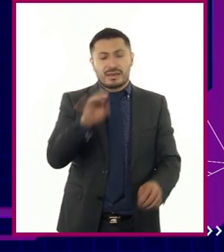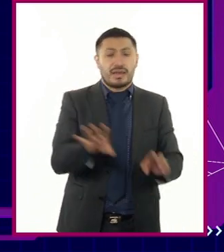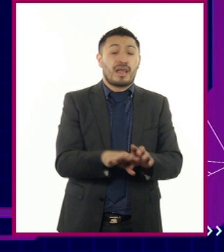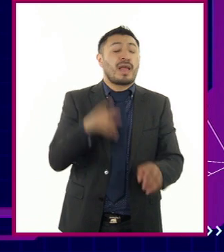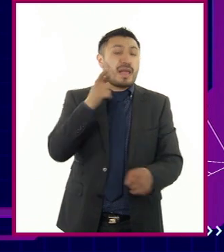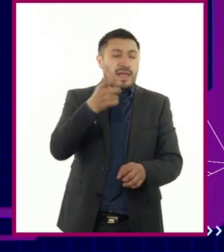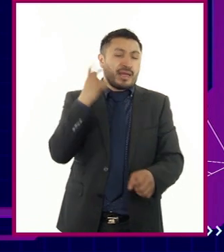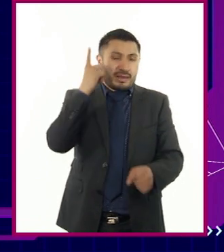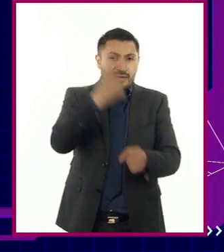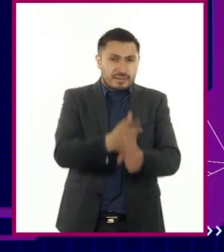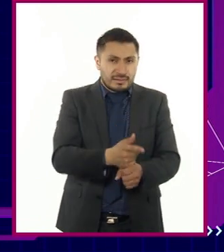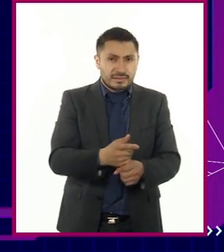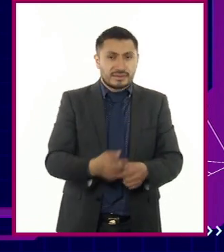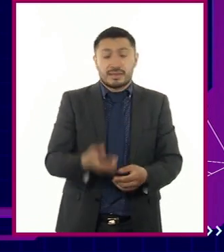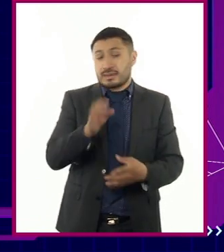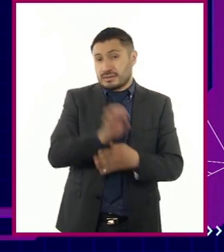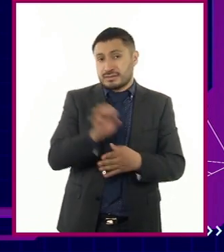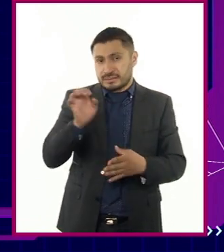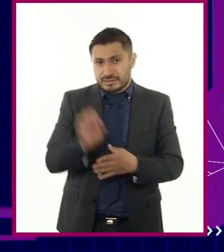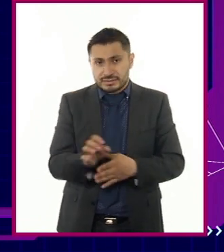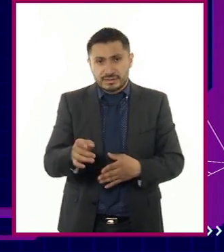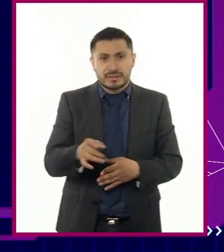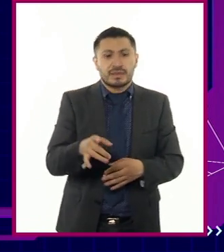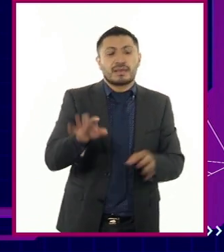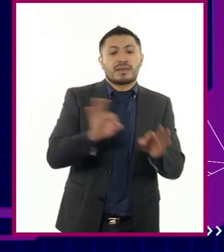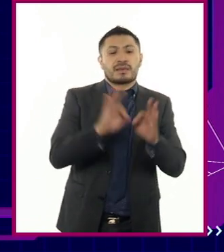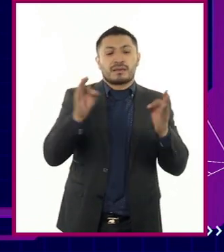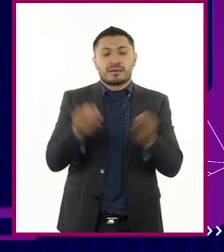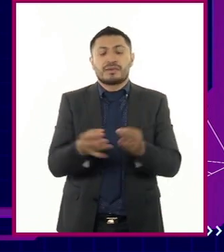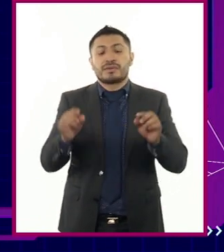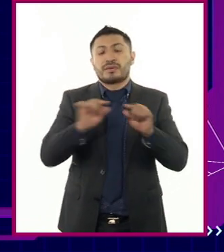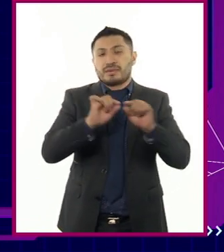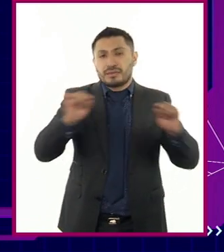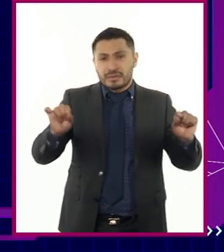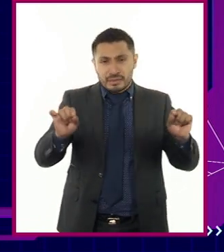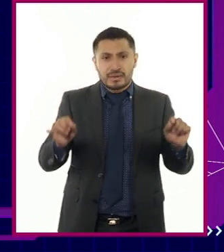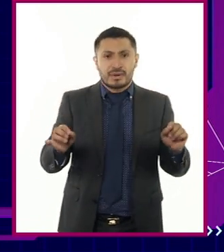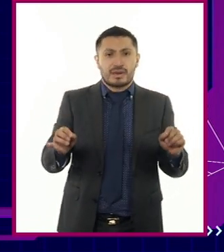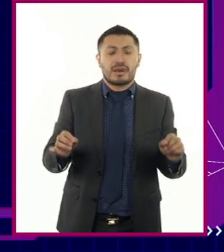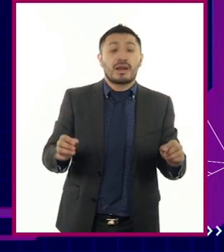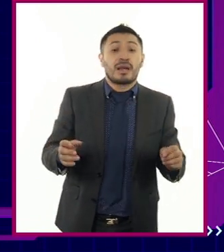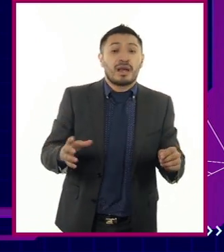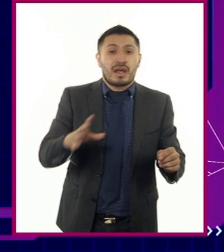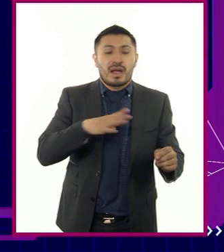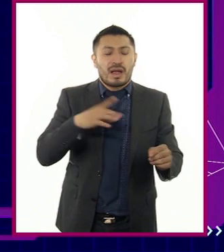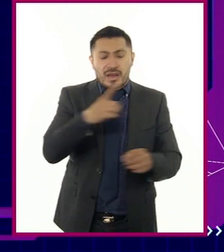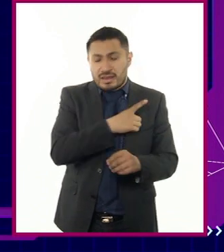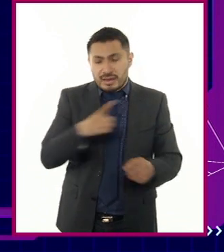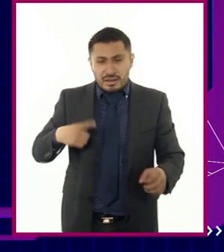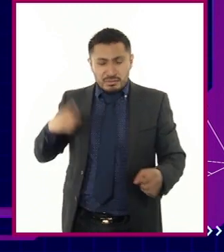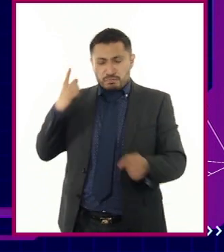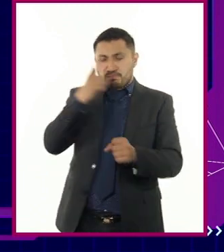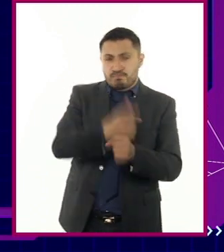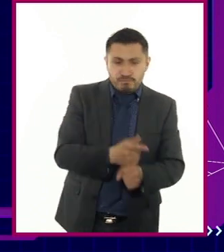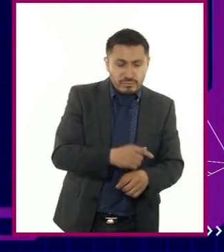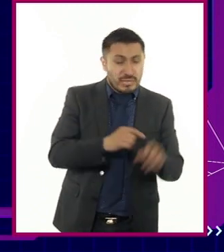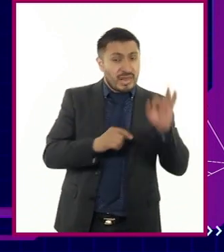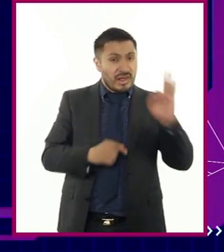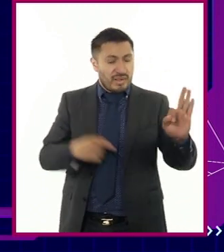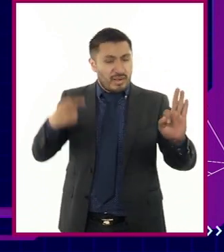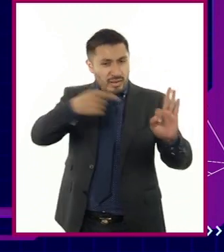por conocer. Por lo tanto, de la fórmula de la constante de proporcionalidad se deberá despejar a la variable